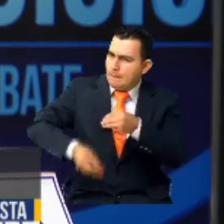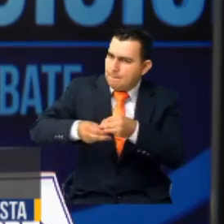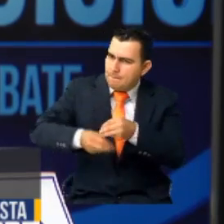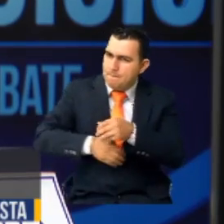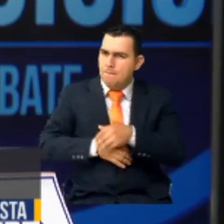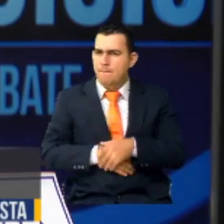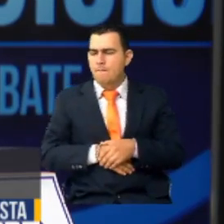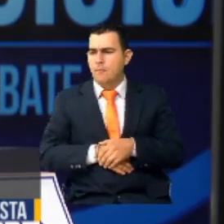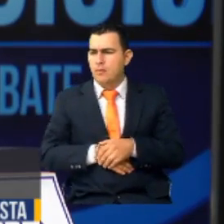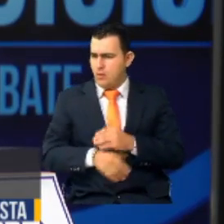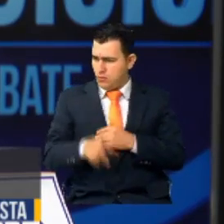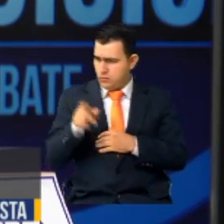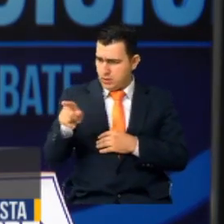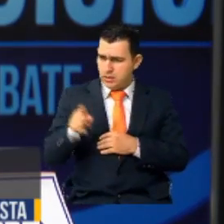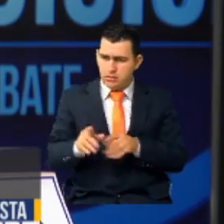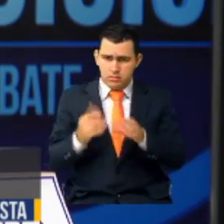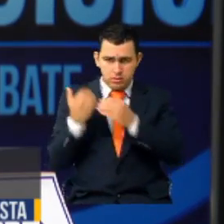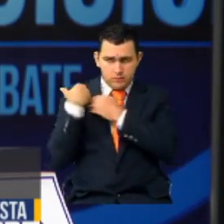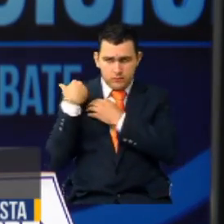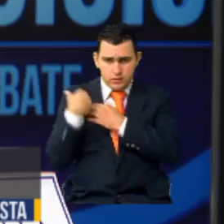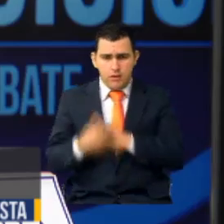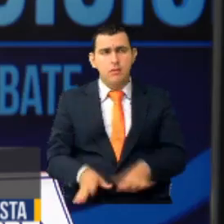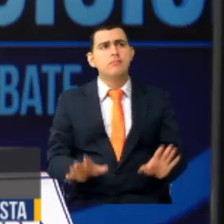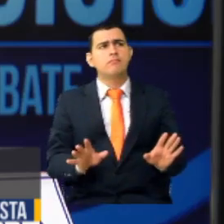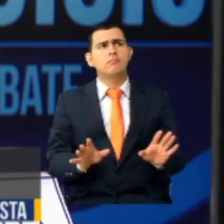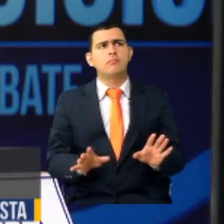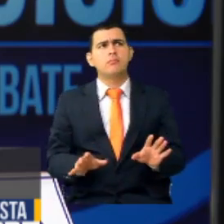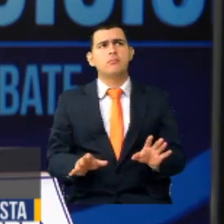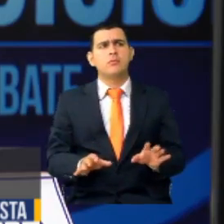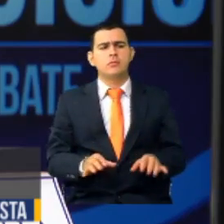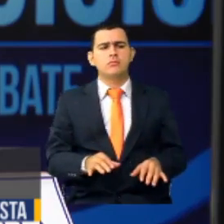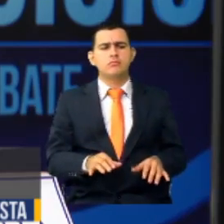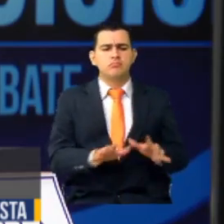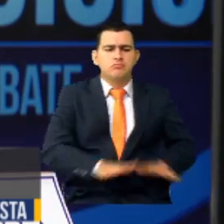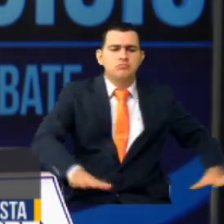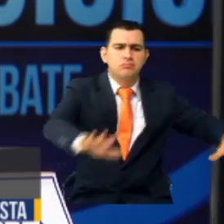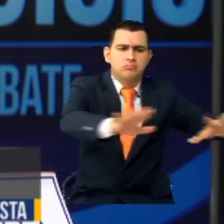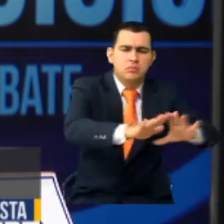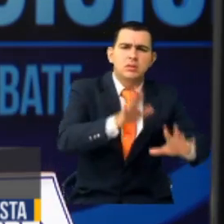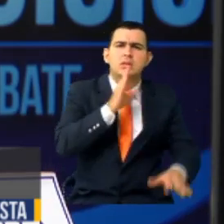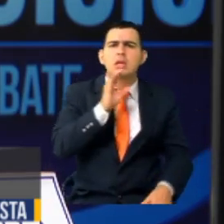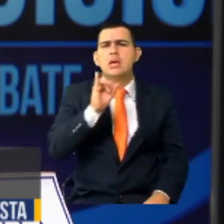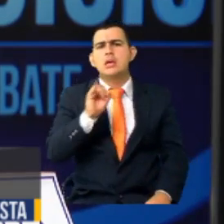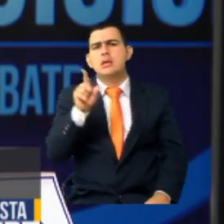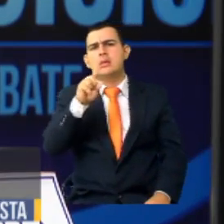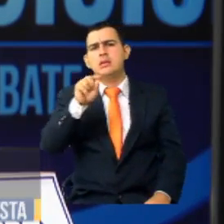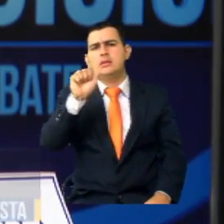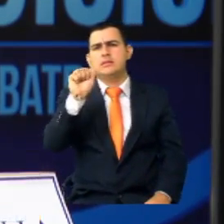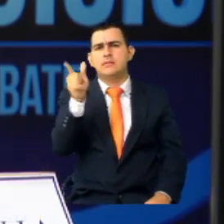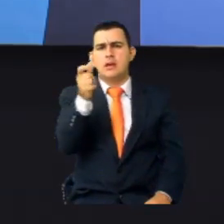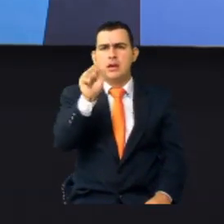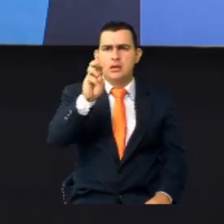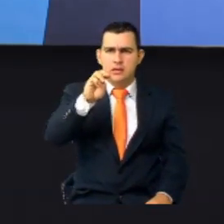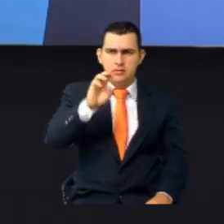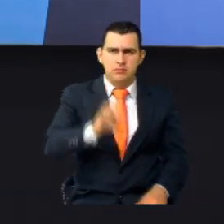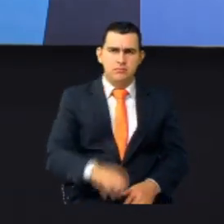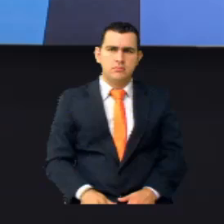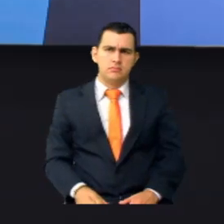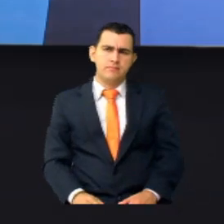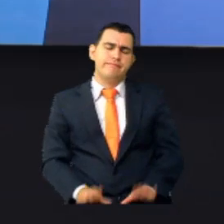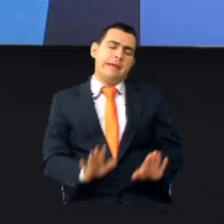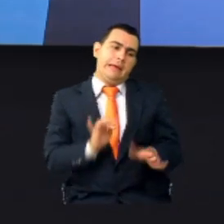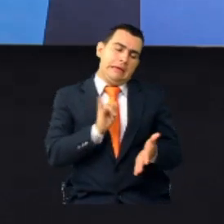haría exigencias de responsabilidad social a quien finalmente se quede con el predio, sea Isagen o sea...? Pues es un